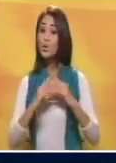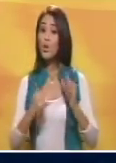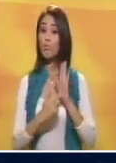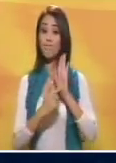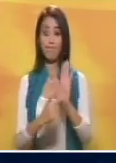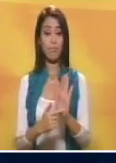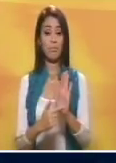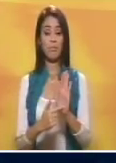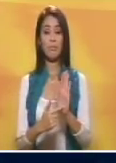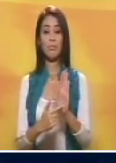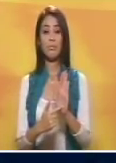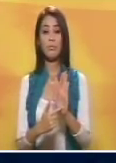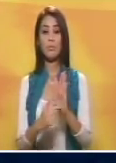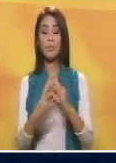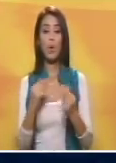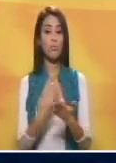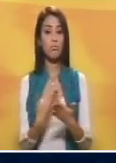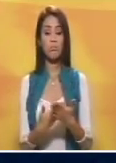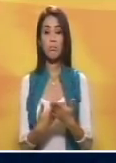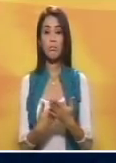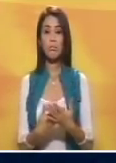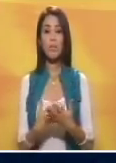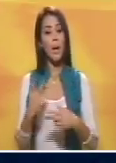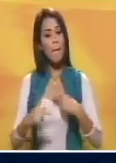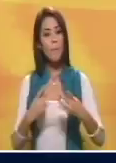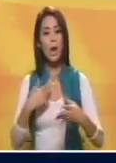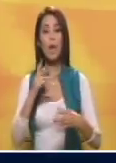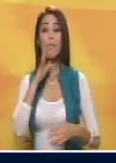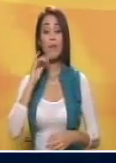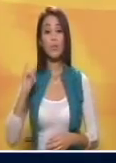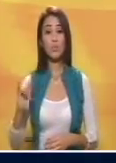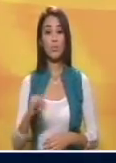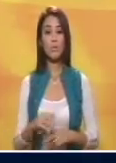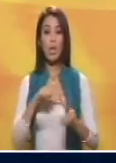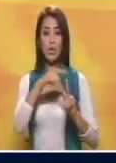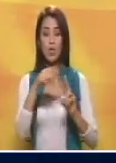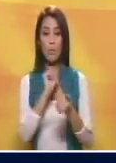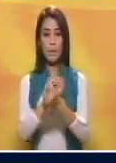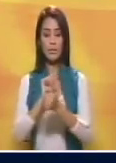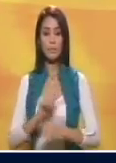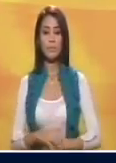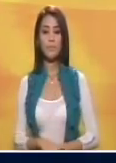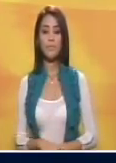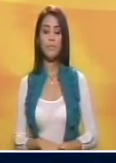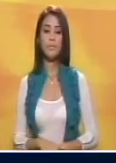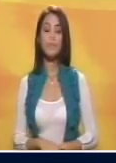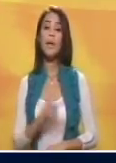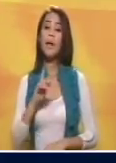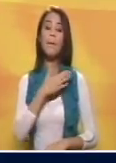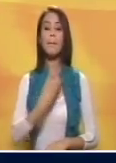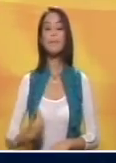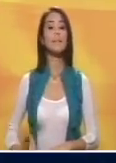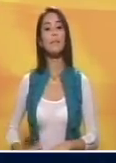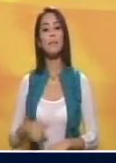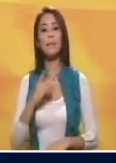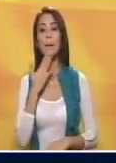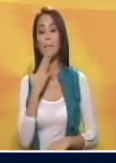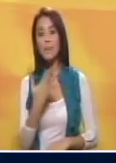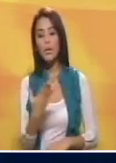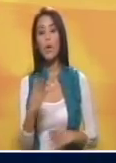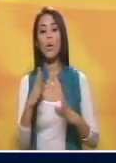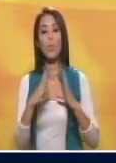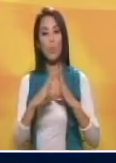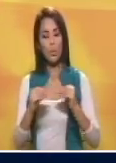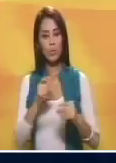todas las pruebas y además, bueno, se procede a hacer las denuncias, tenemos 2 detenidos. Por otra parte, el primer mandatario invitó a los futuros